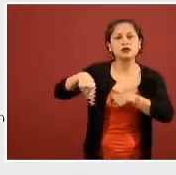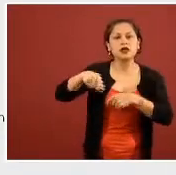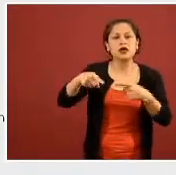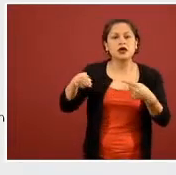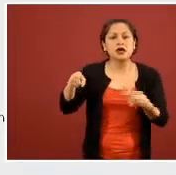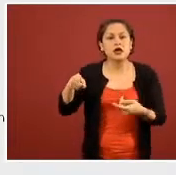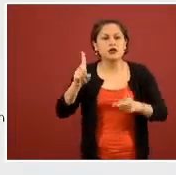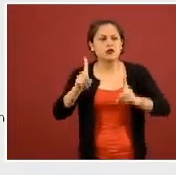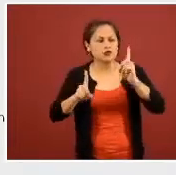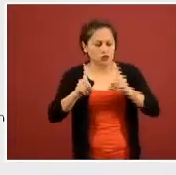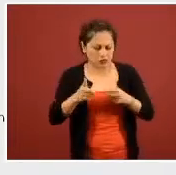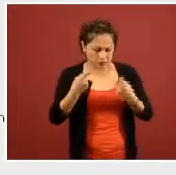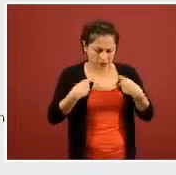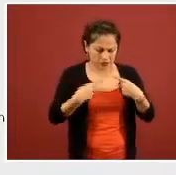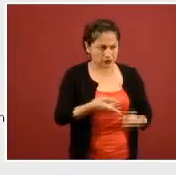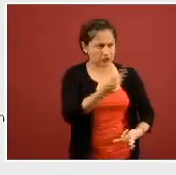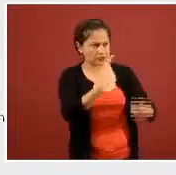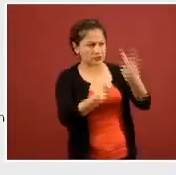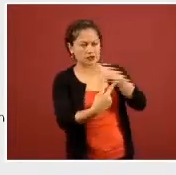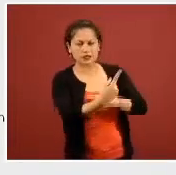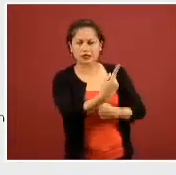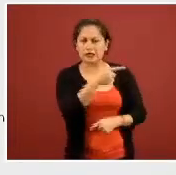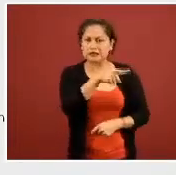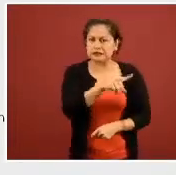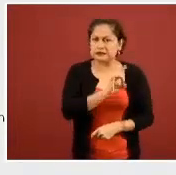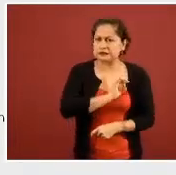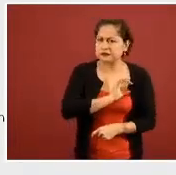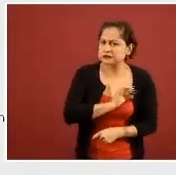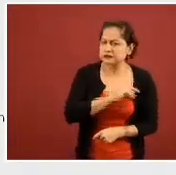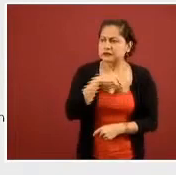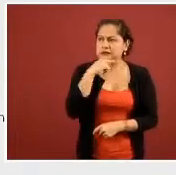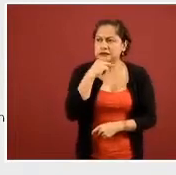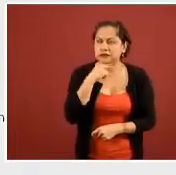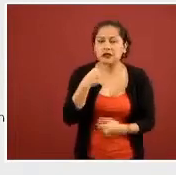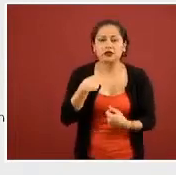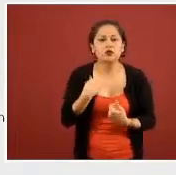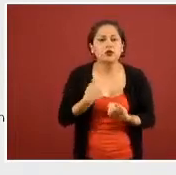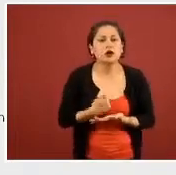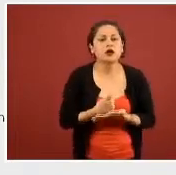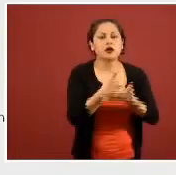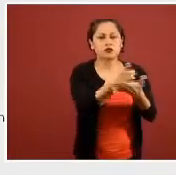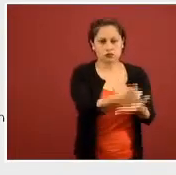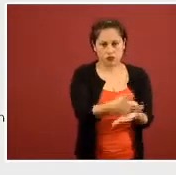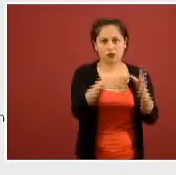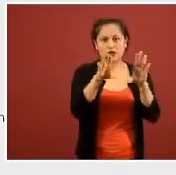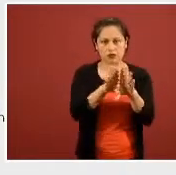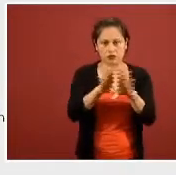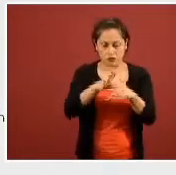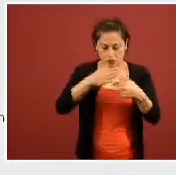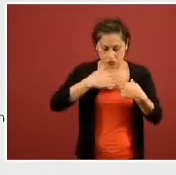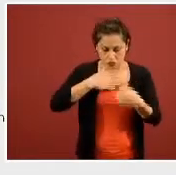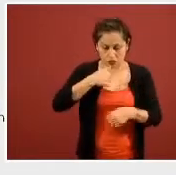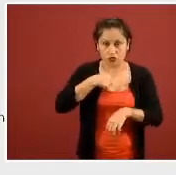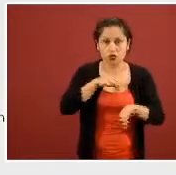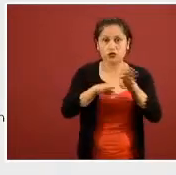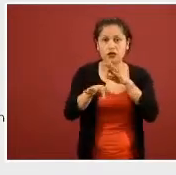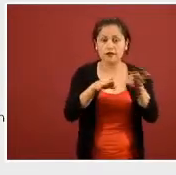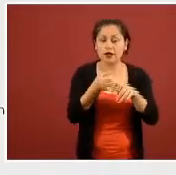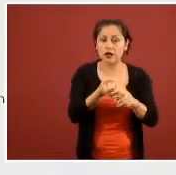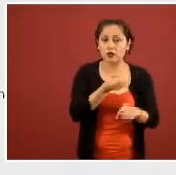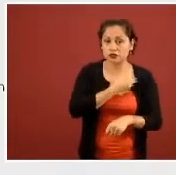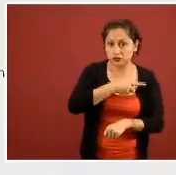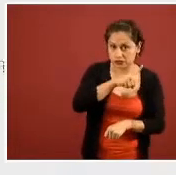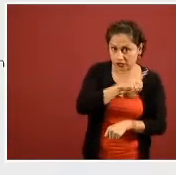que llegan con miedo, que llegan desesperadas, cómo hacer ejercicios como profesional de la salud para estar más tranquilos,